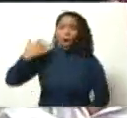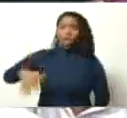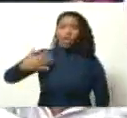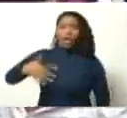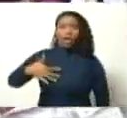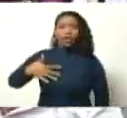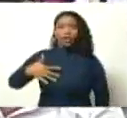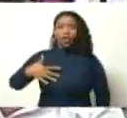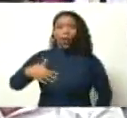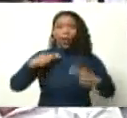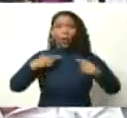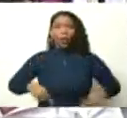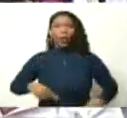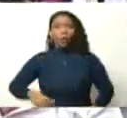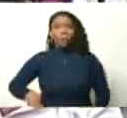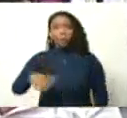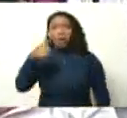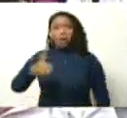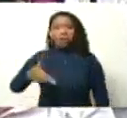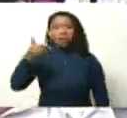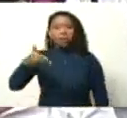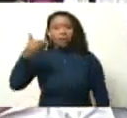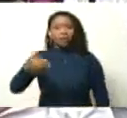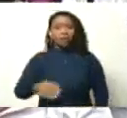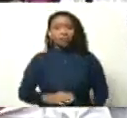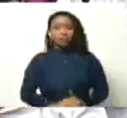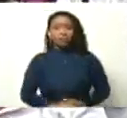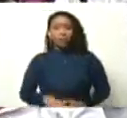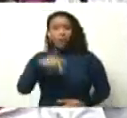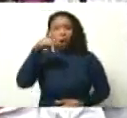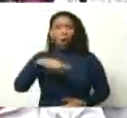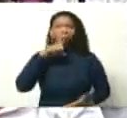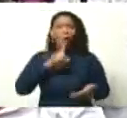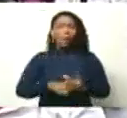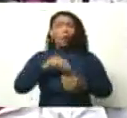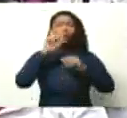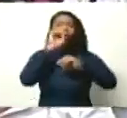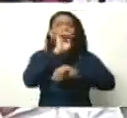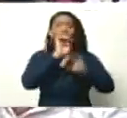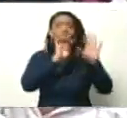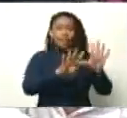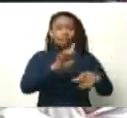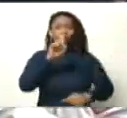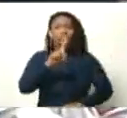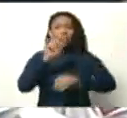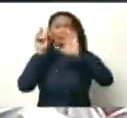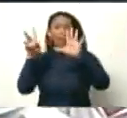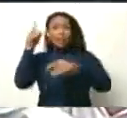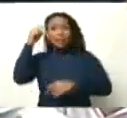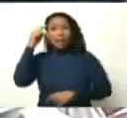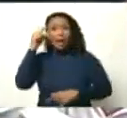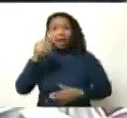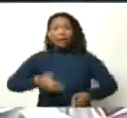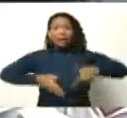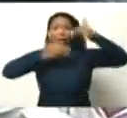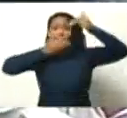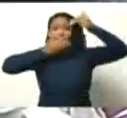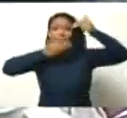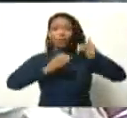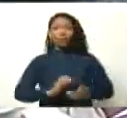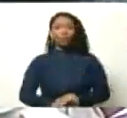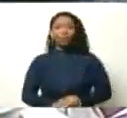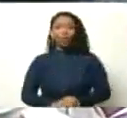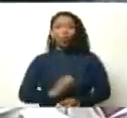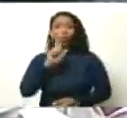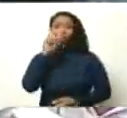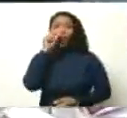humanos más elementales. Hoy cumple 917 días de secuestrado. Un